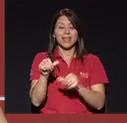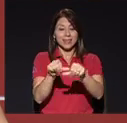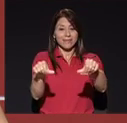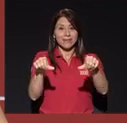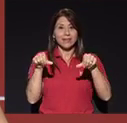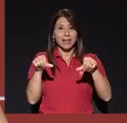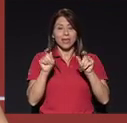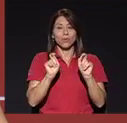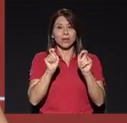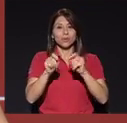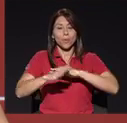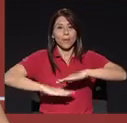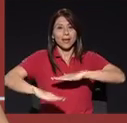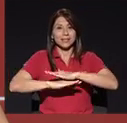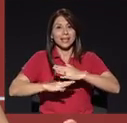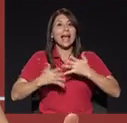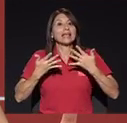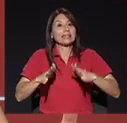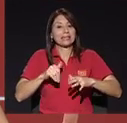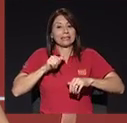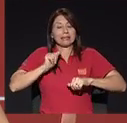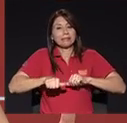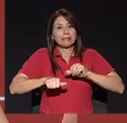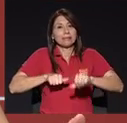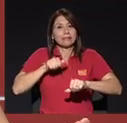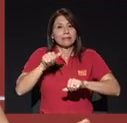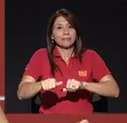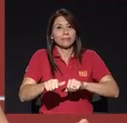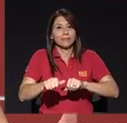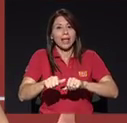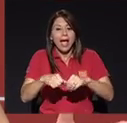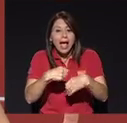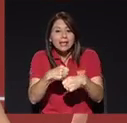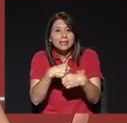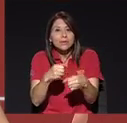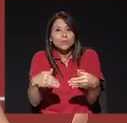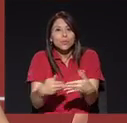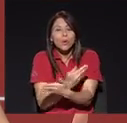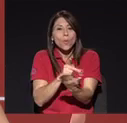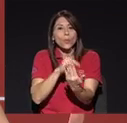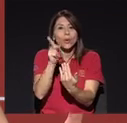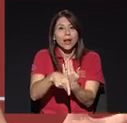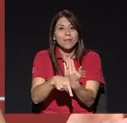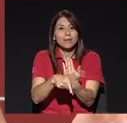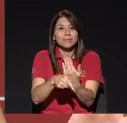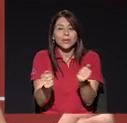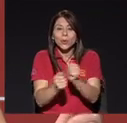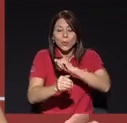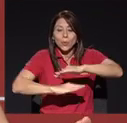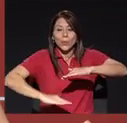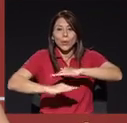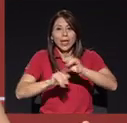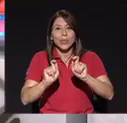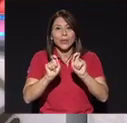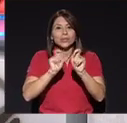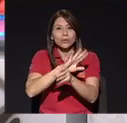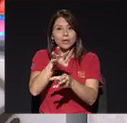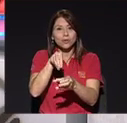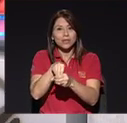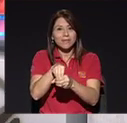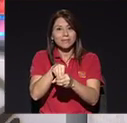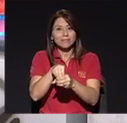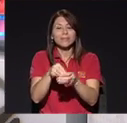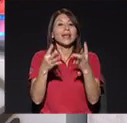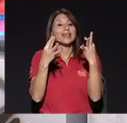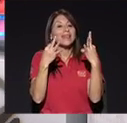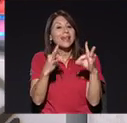Básica, hizo un esfuerzo, estamos haciendo un esfuerzo de generar un nuevo programa desde la educación inclusiva, tratando